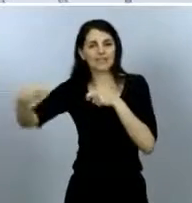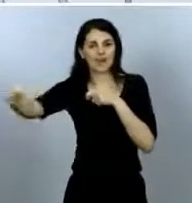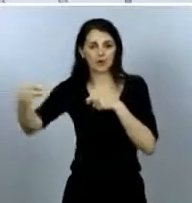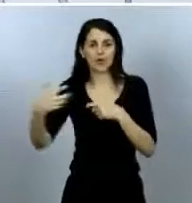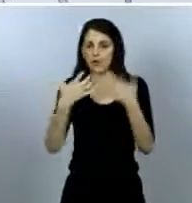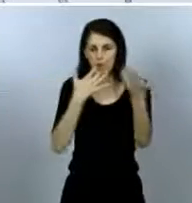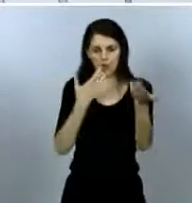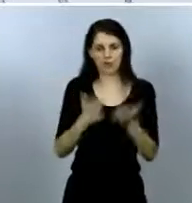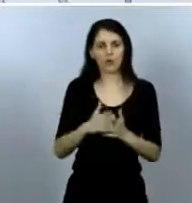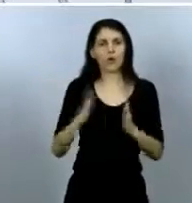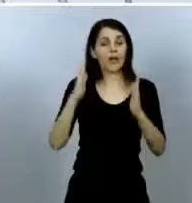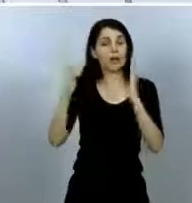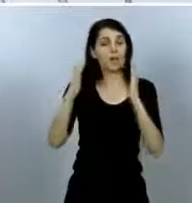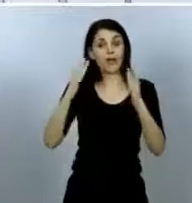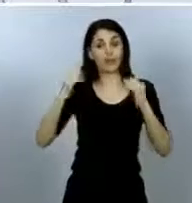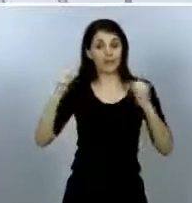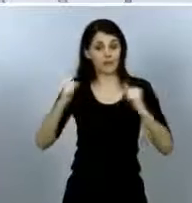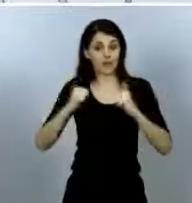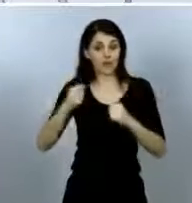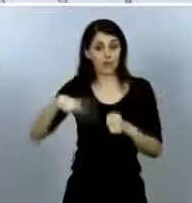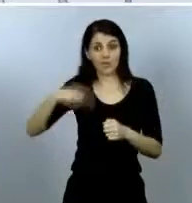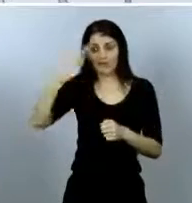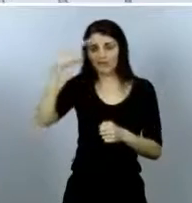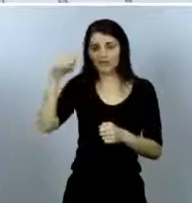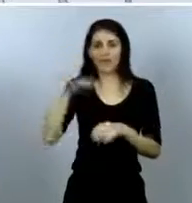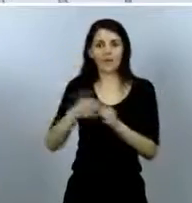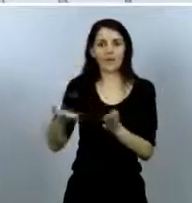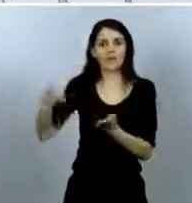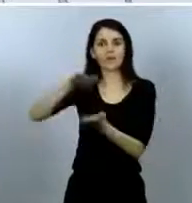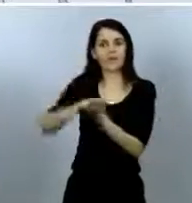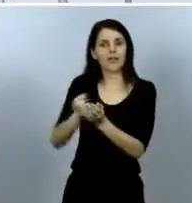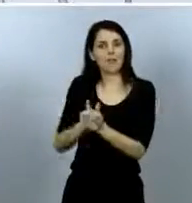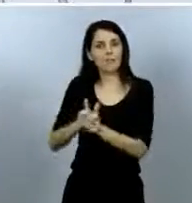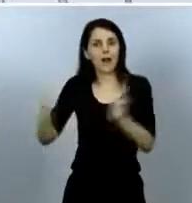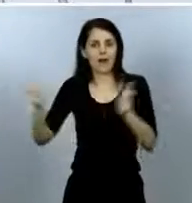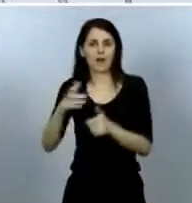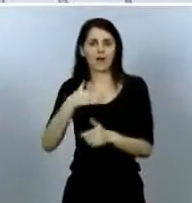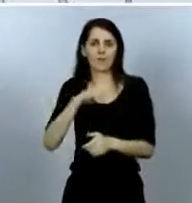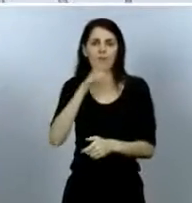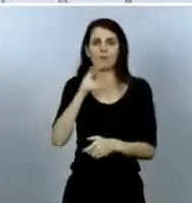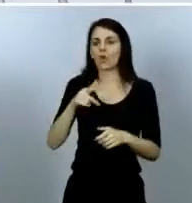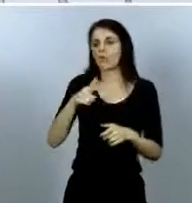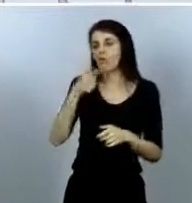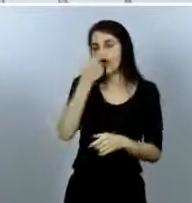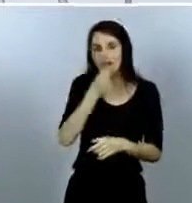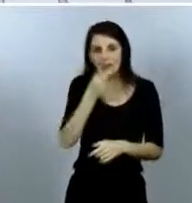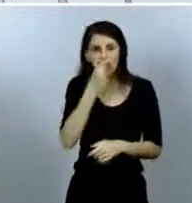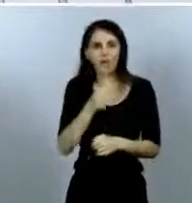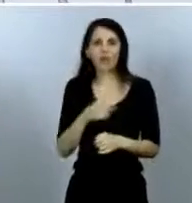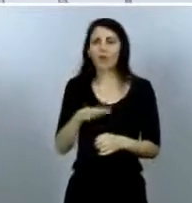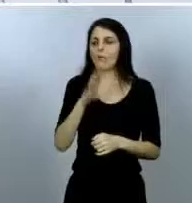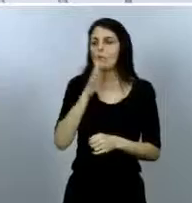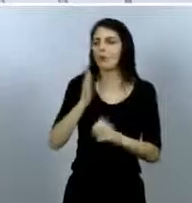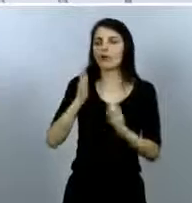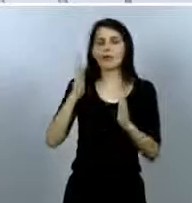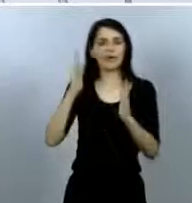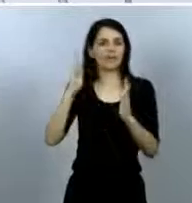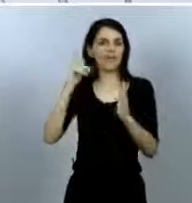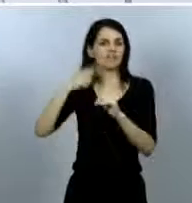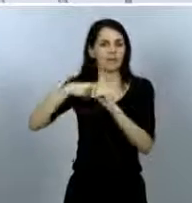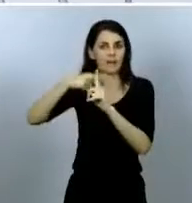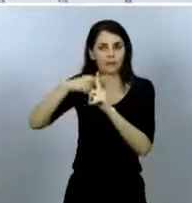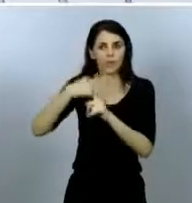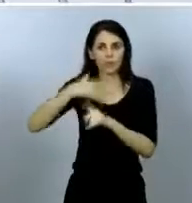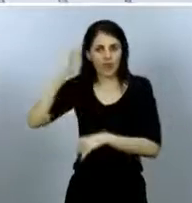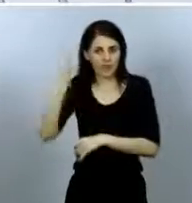gravedad de la epidemia de gripe a la temperatura más o menos fría que pueda pasar y algunos otros factores eso